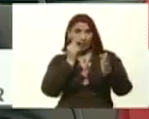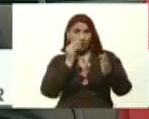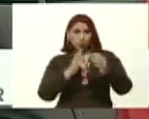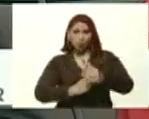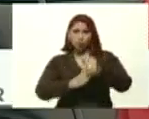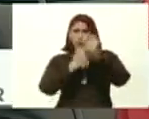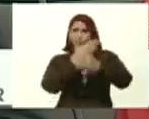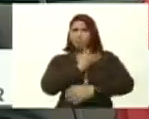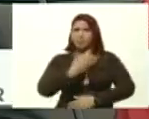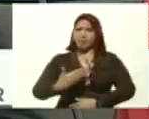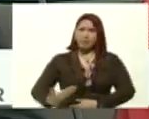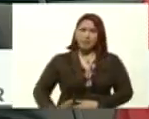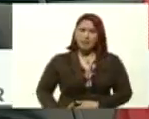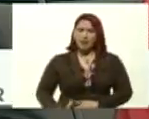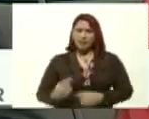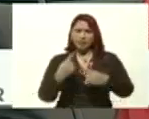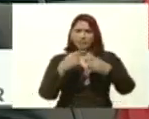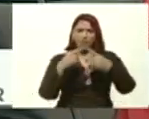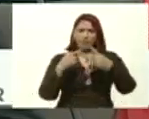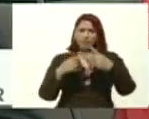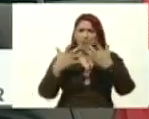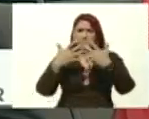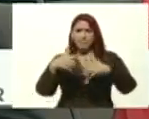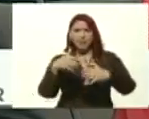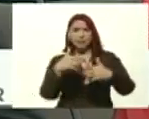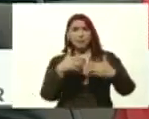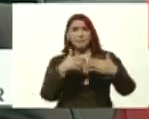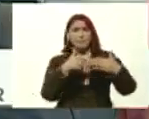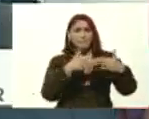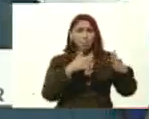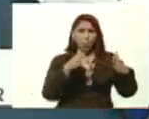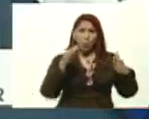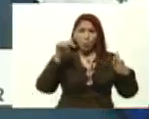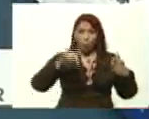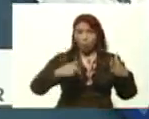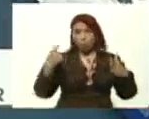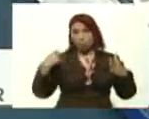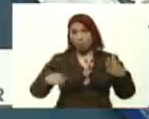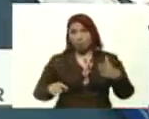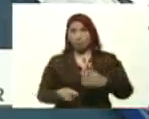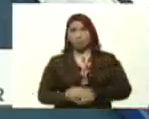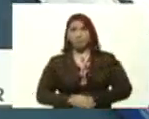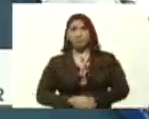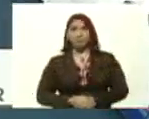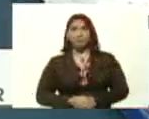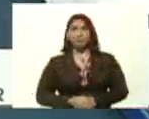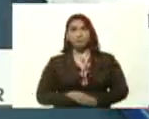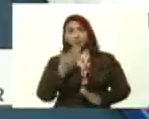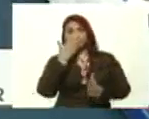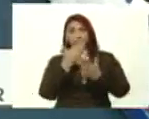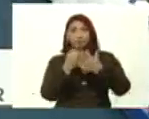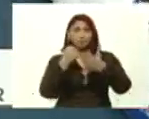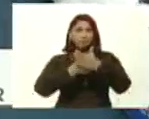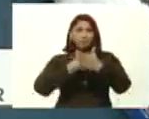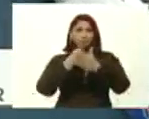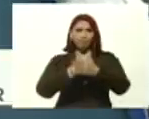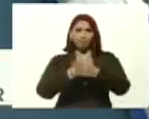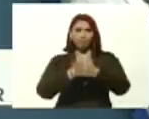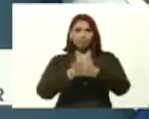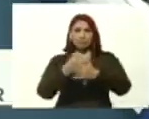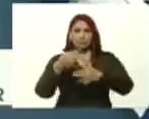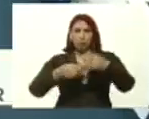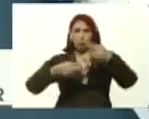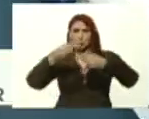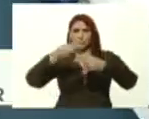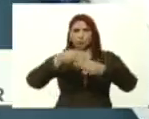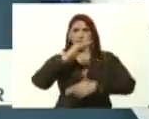líderes, presidentes de empresas públicas. Y hoy, bueno, tenemos este frente de batalla, el frente de batalla de la construcción